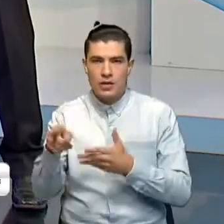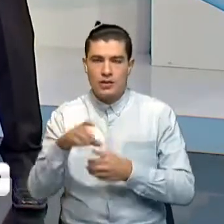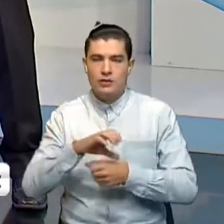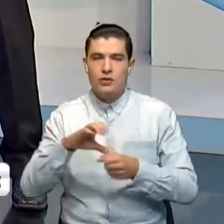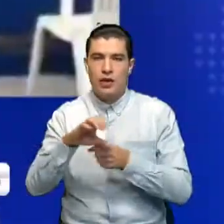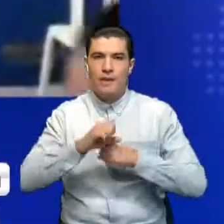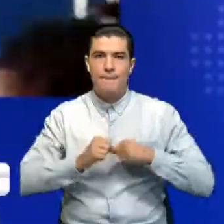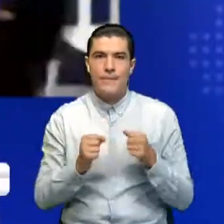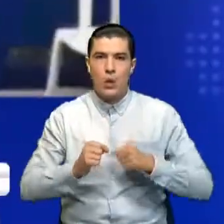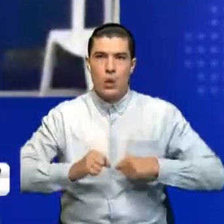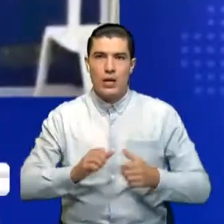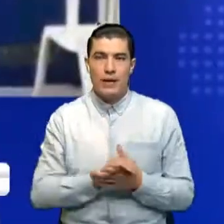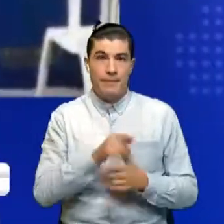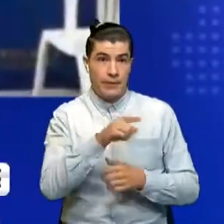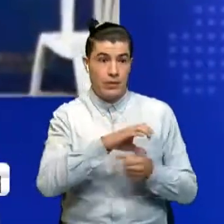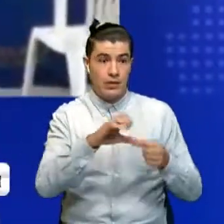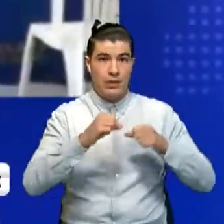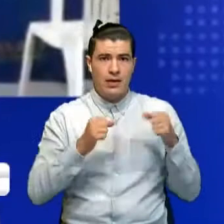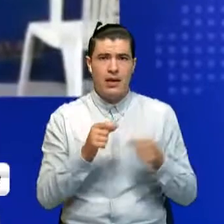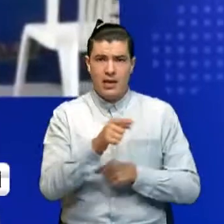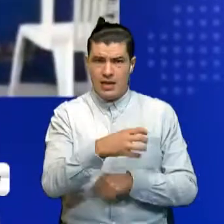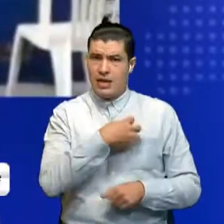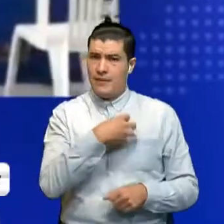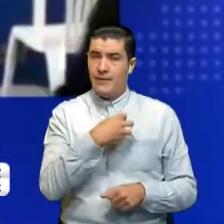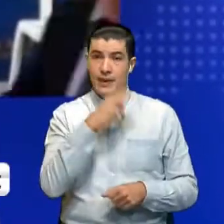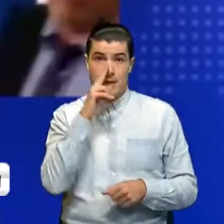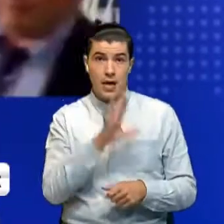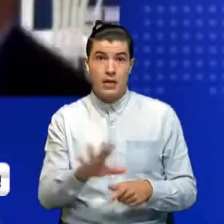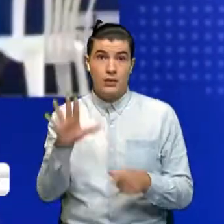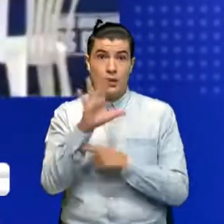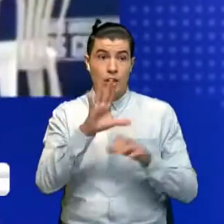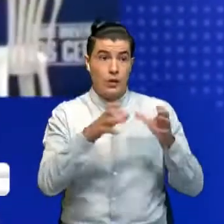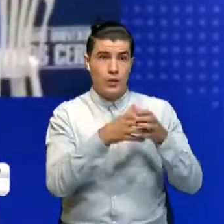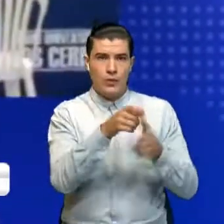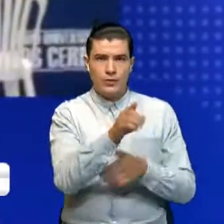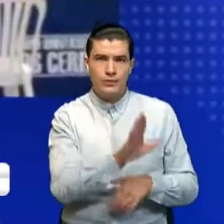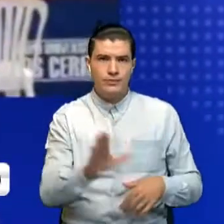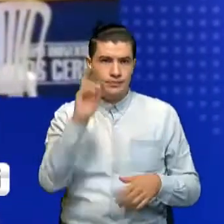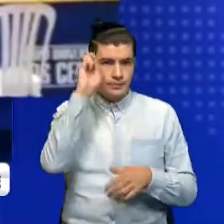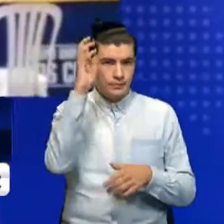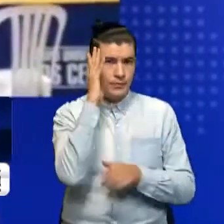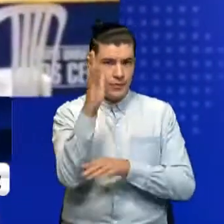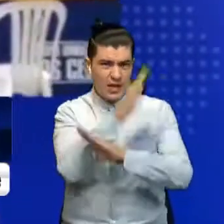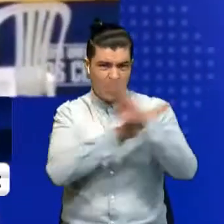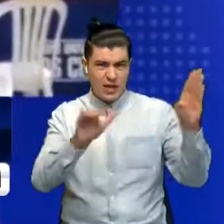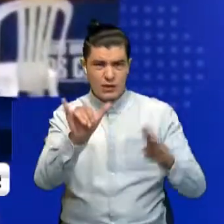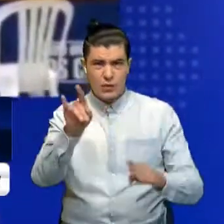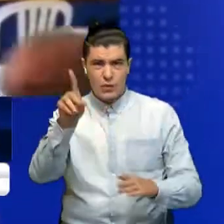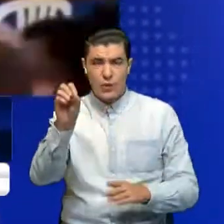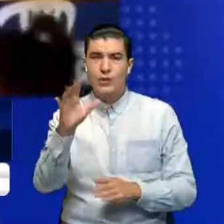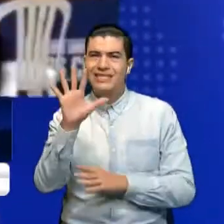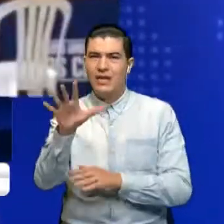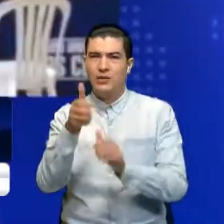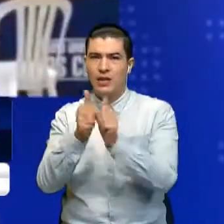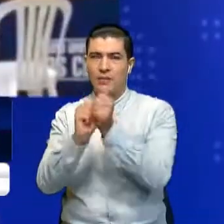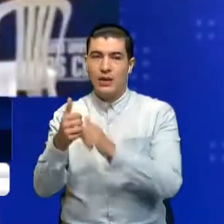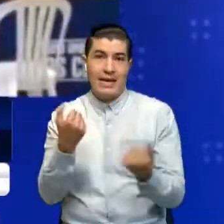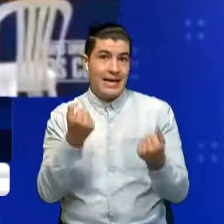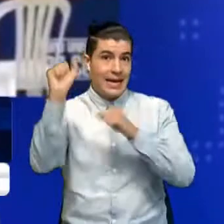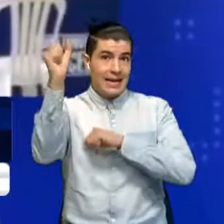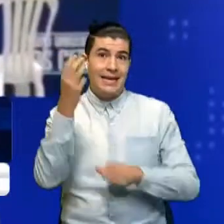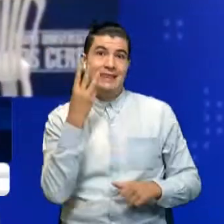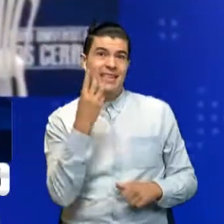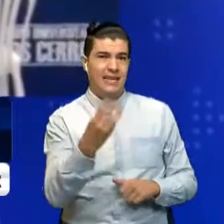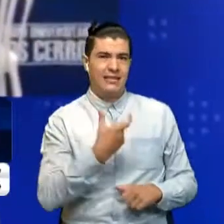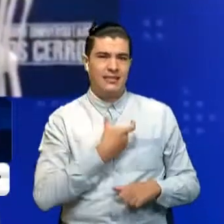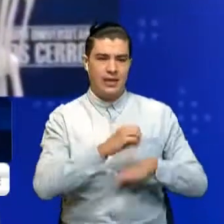República. En Bogotá se cumplió un campeonato nacional donde la selección norte de judo, conformada por 5 deportistas, obtuvo 3 medallas de